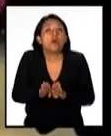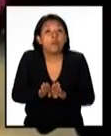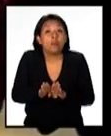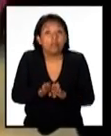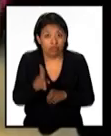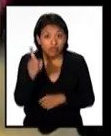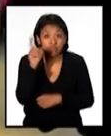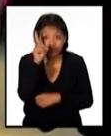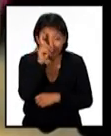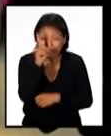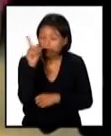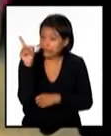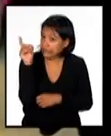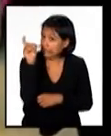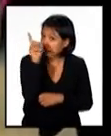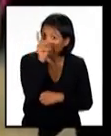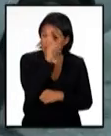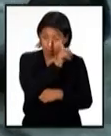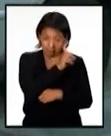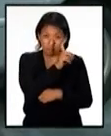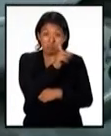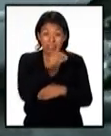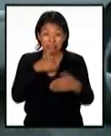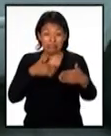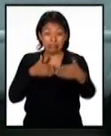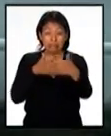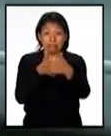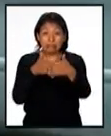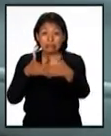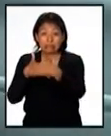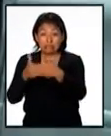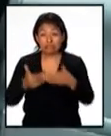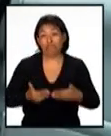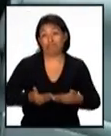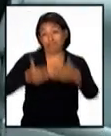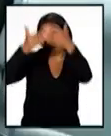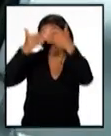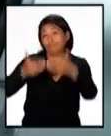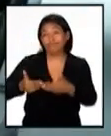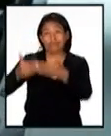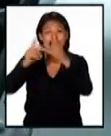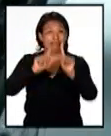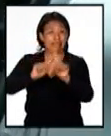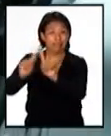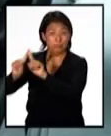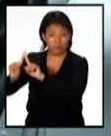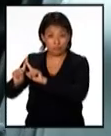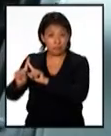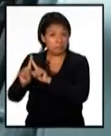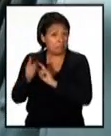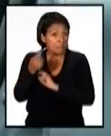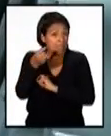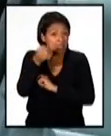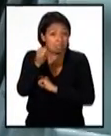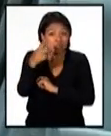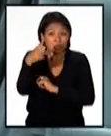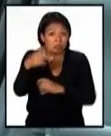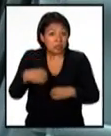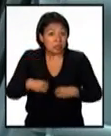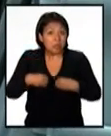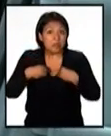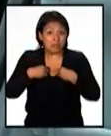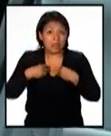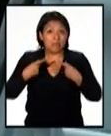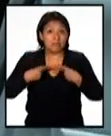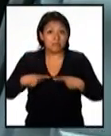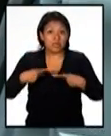Difícil, muy difícil, con obstáculos e infranqueables barreras de todo tipo. Así es la vida de las